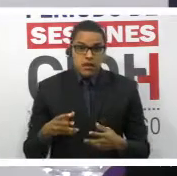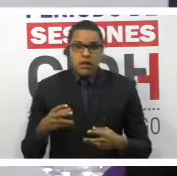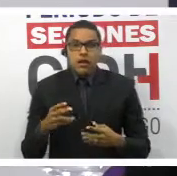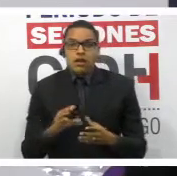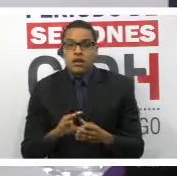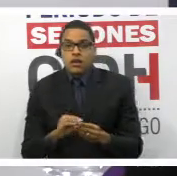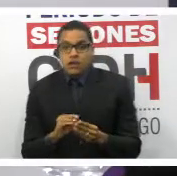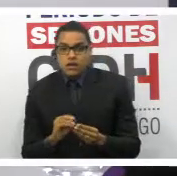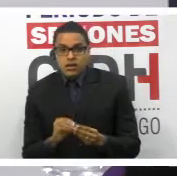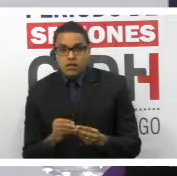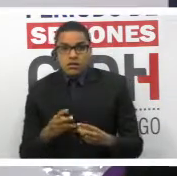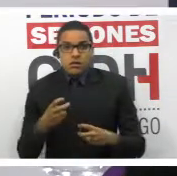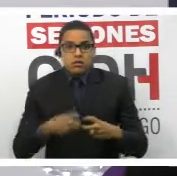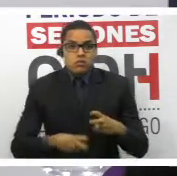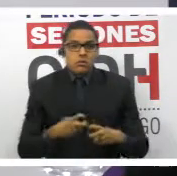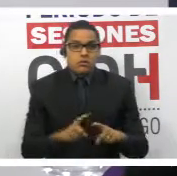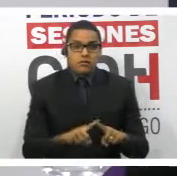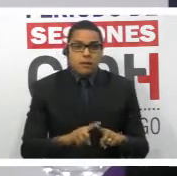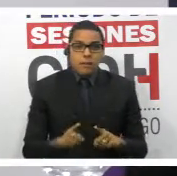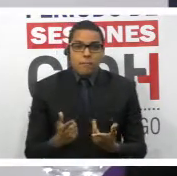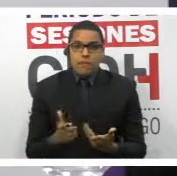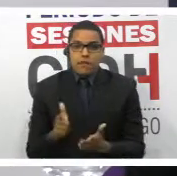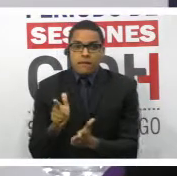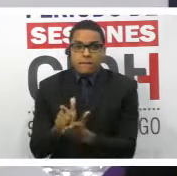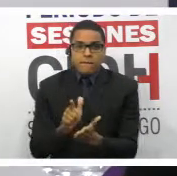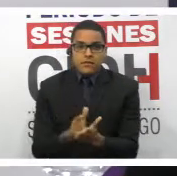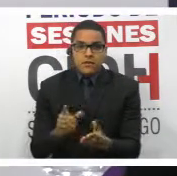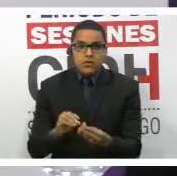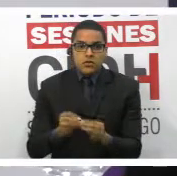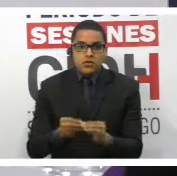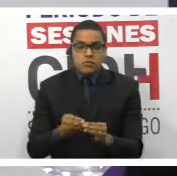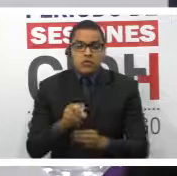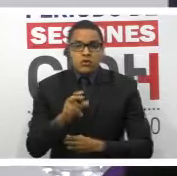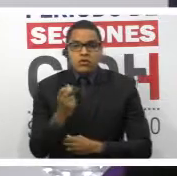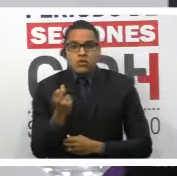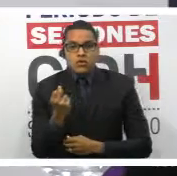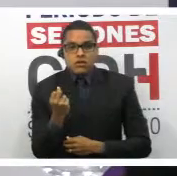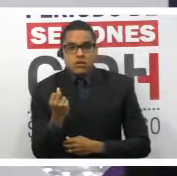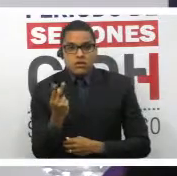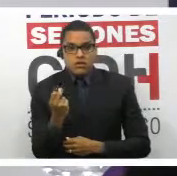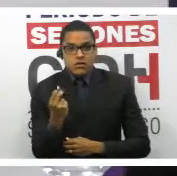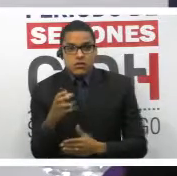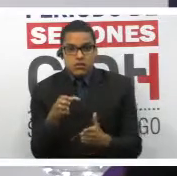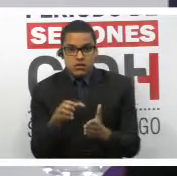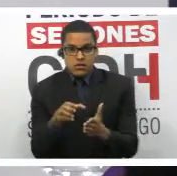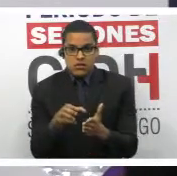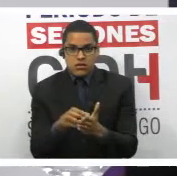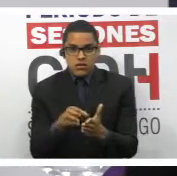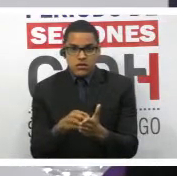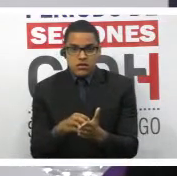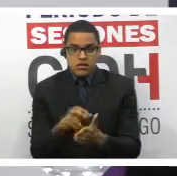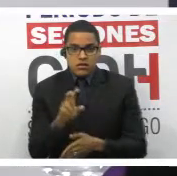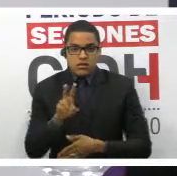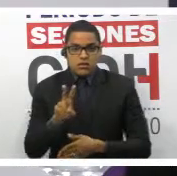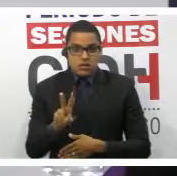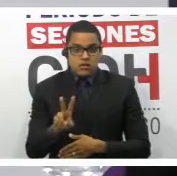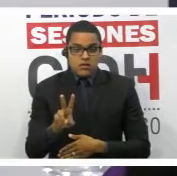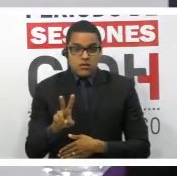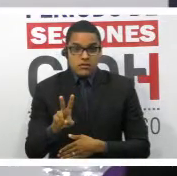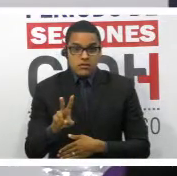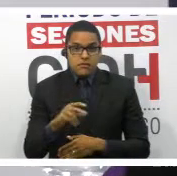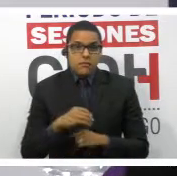12 párrafo 2 de la convención de naciones unidas y lo que dice el código civil federal